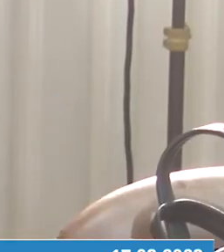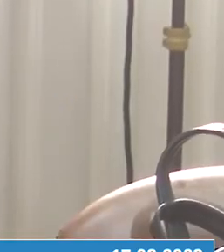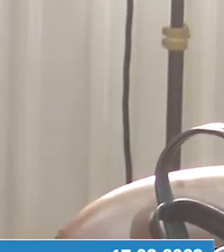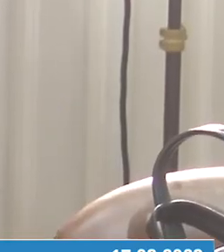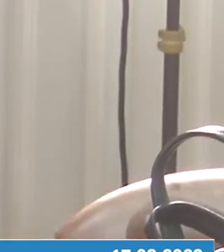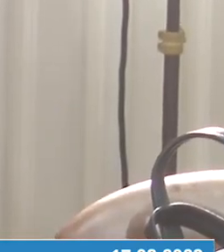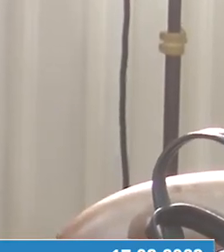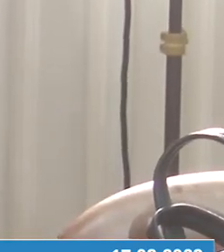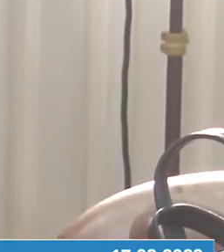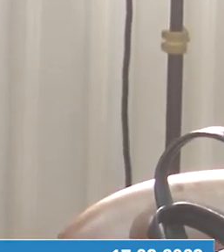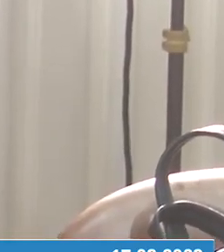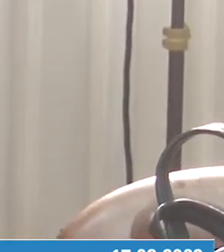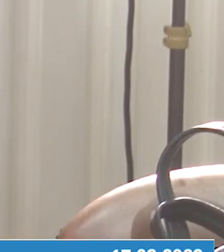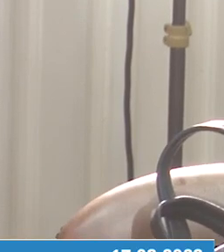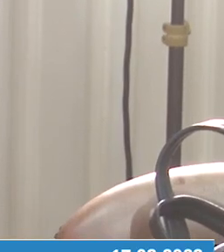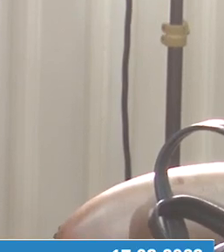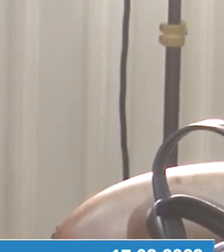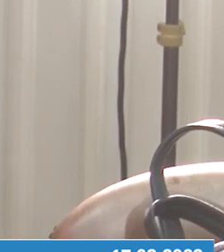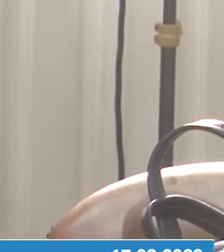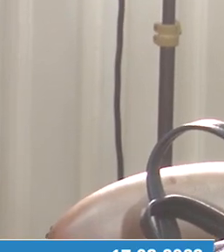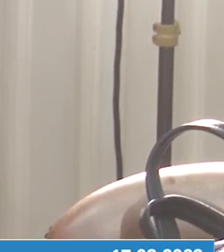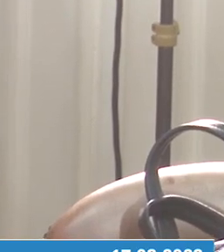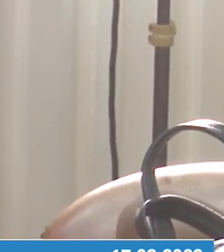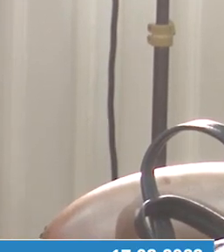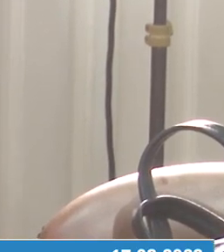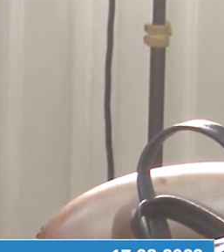con mucha fuerza